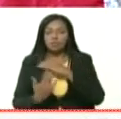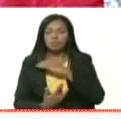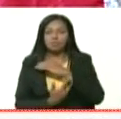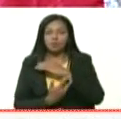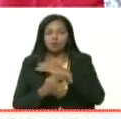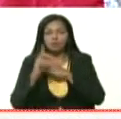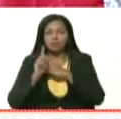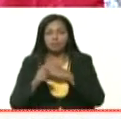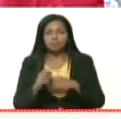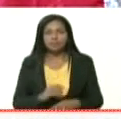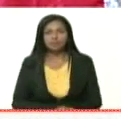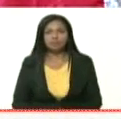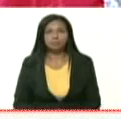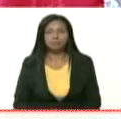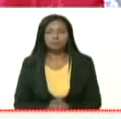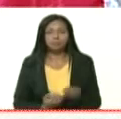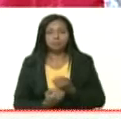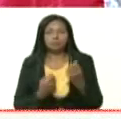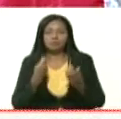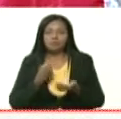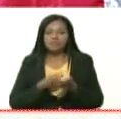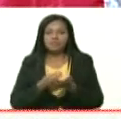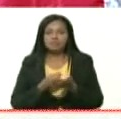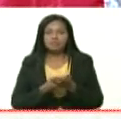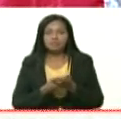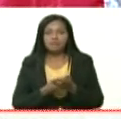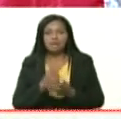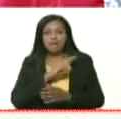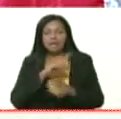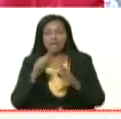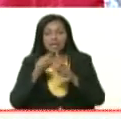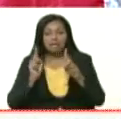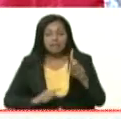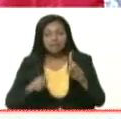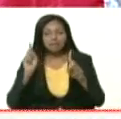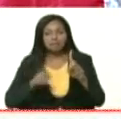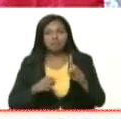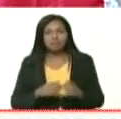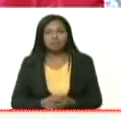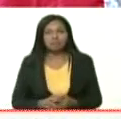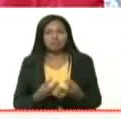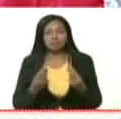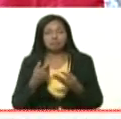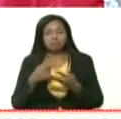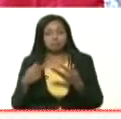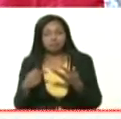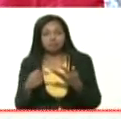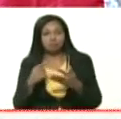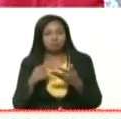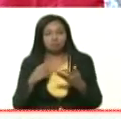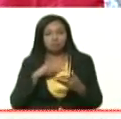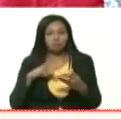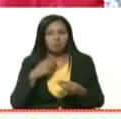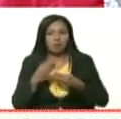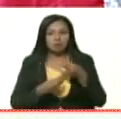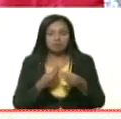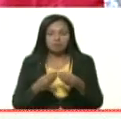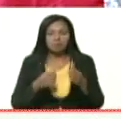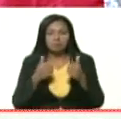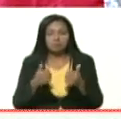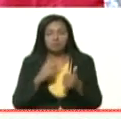tecnológica, la cooperación financiera, energética, mucho, las cosas que hemos hecho, que